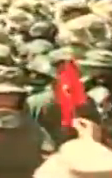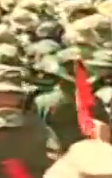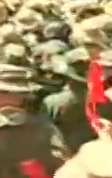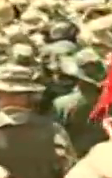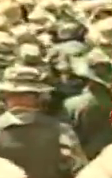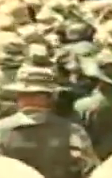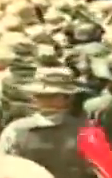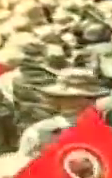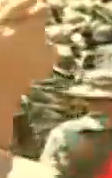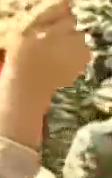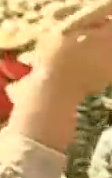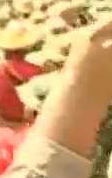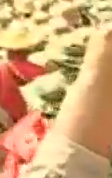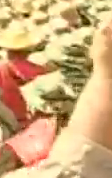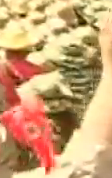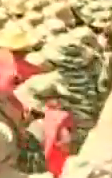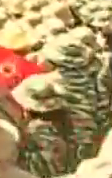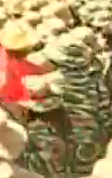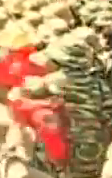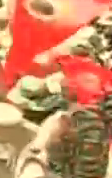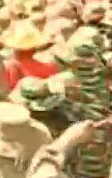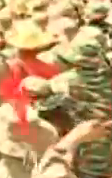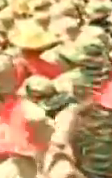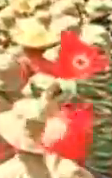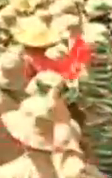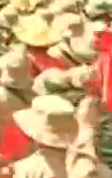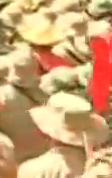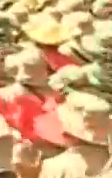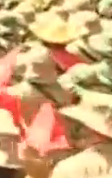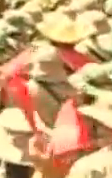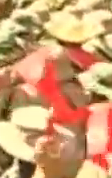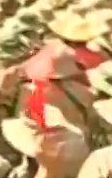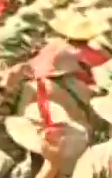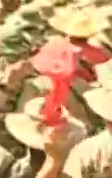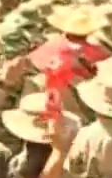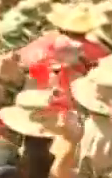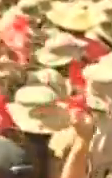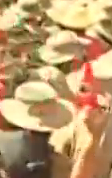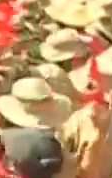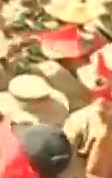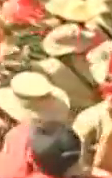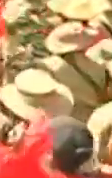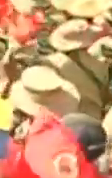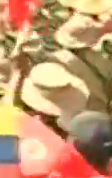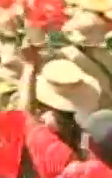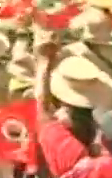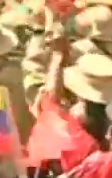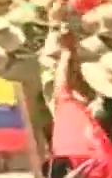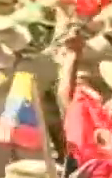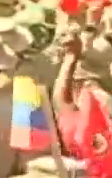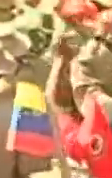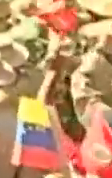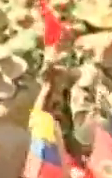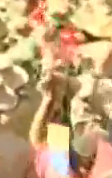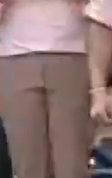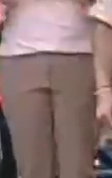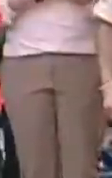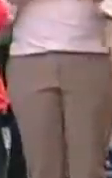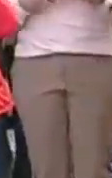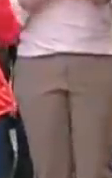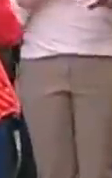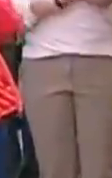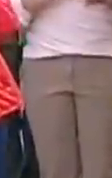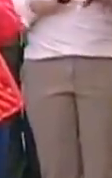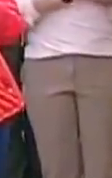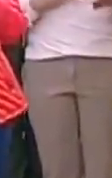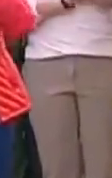armas para combatir contra los modelos oscurantistas, los modelos del fascismo. Aquí vemos entonces